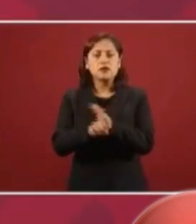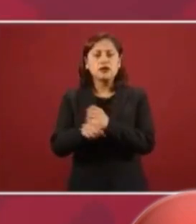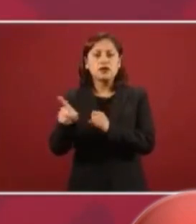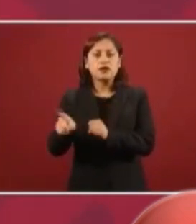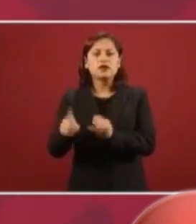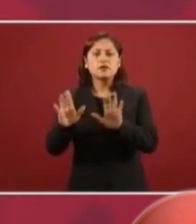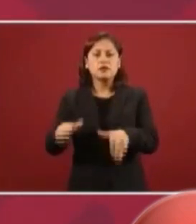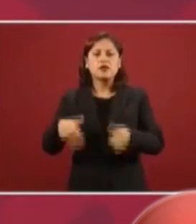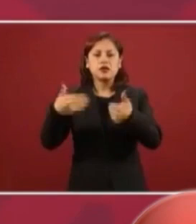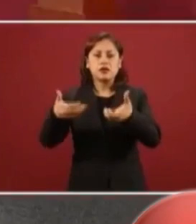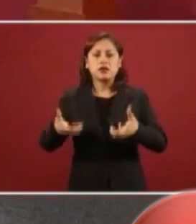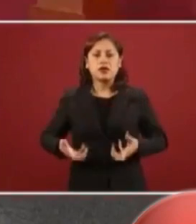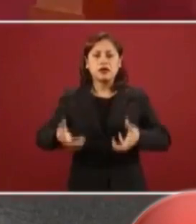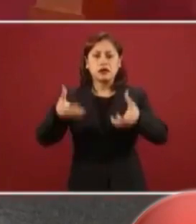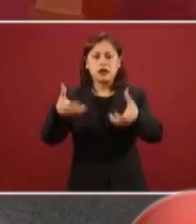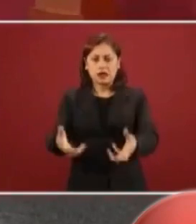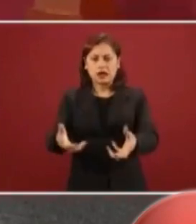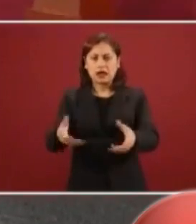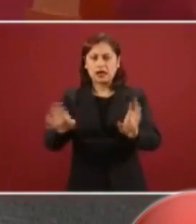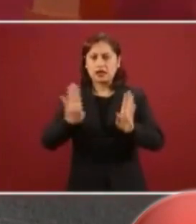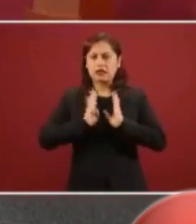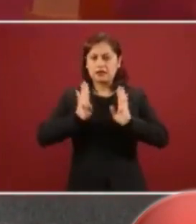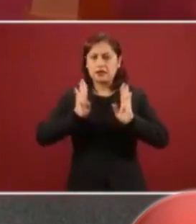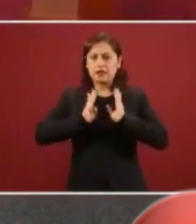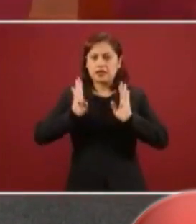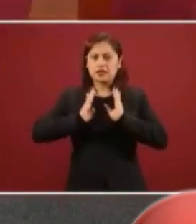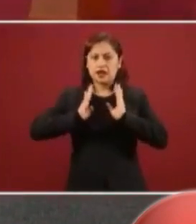tanques reprimiendo